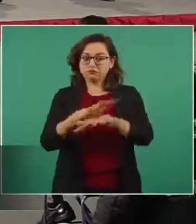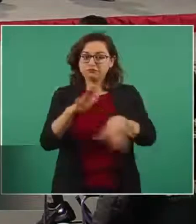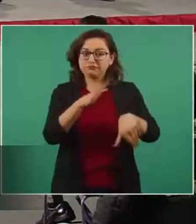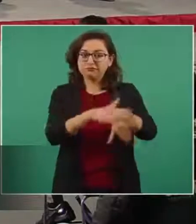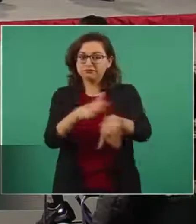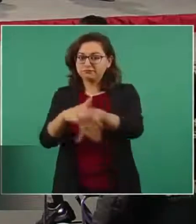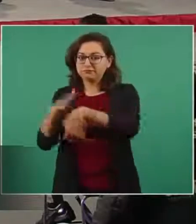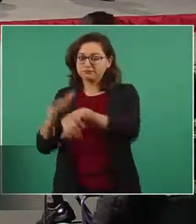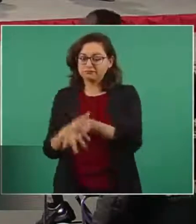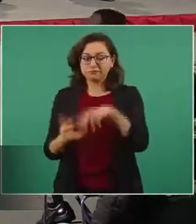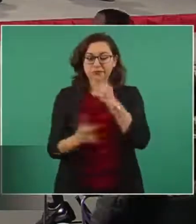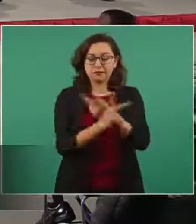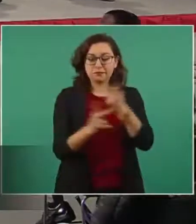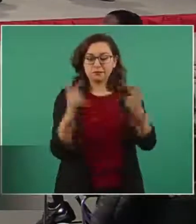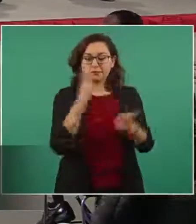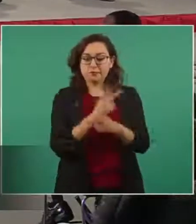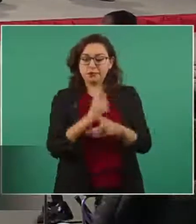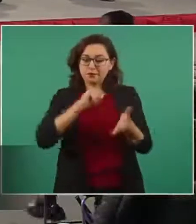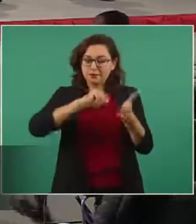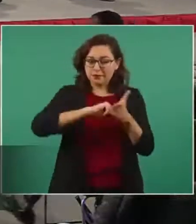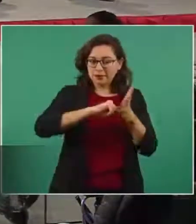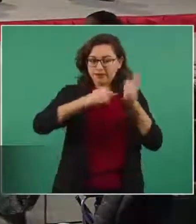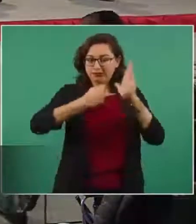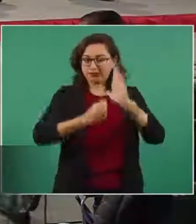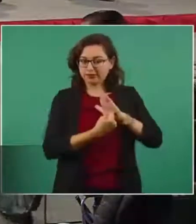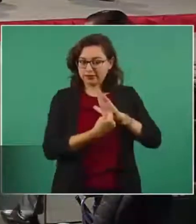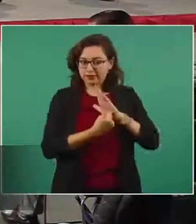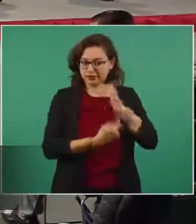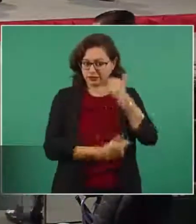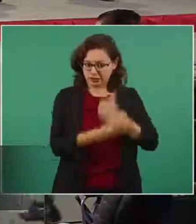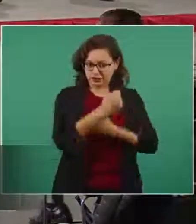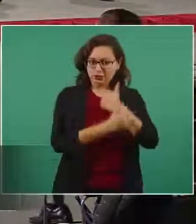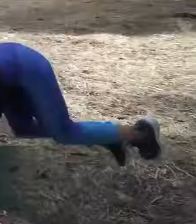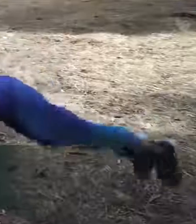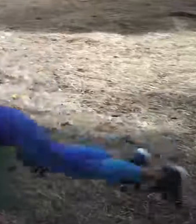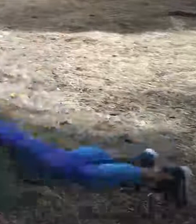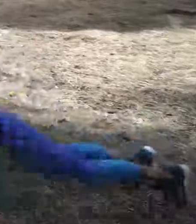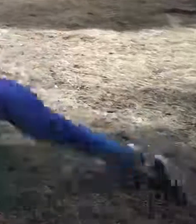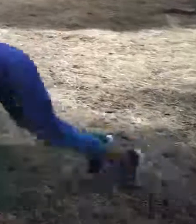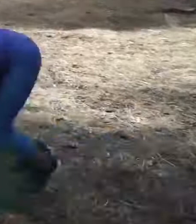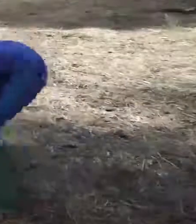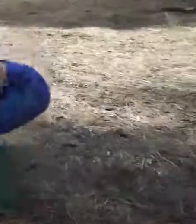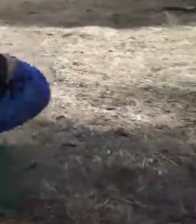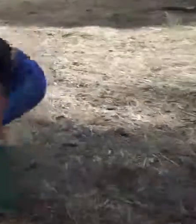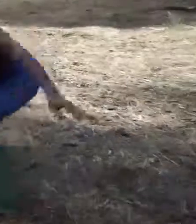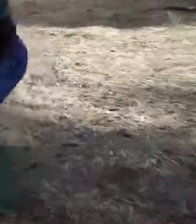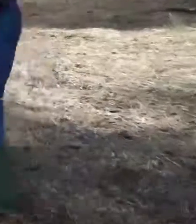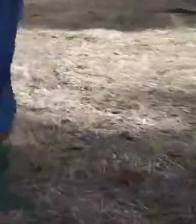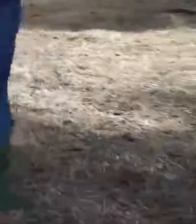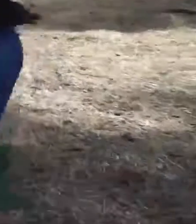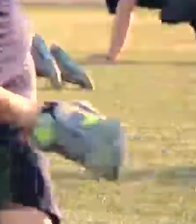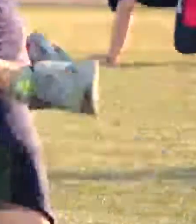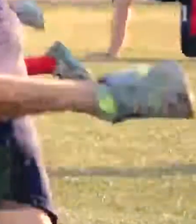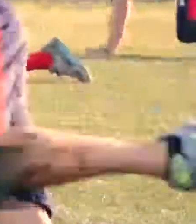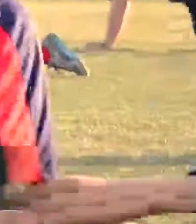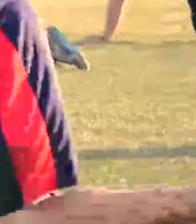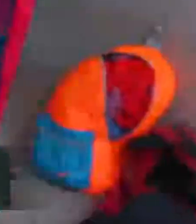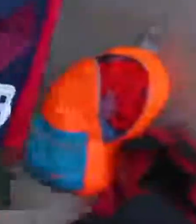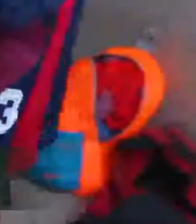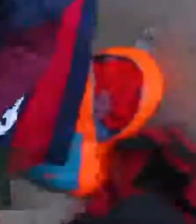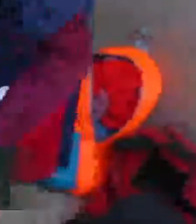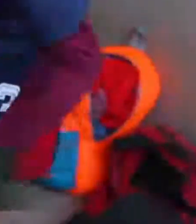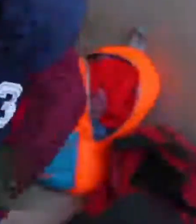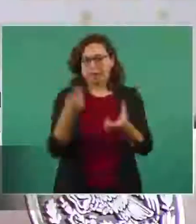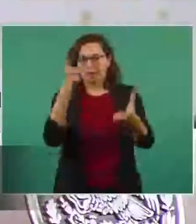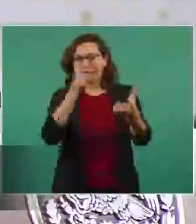la convocatoria para el programa de los bachilleratos tecnológicos en educación y promoción deportiva, cuyo objetivo clave será ofertar a las